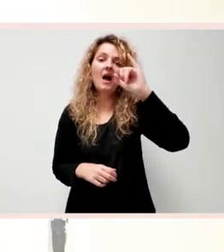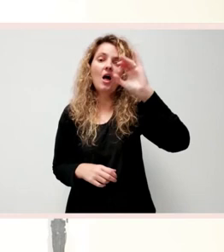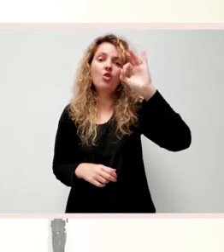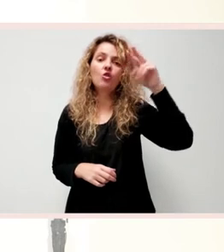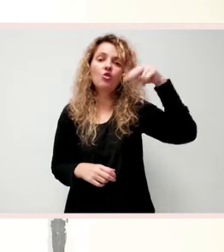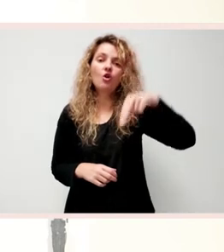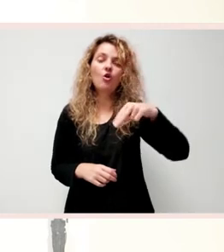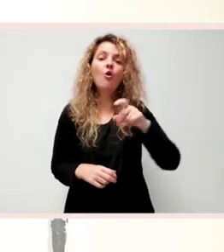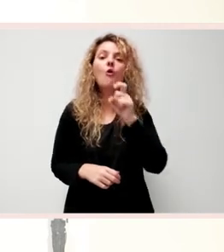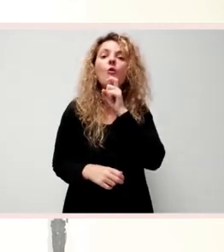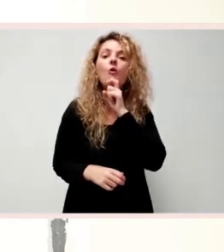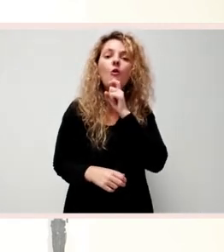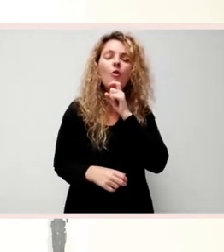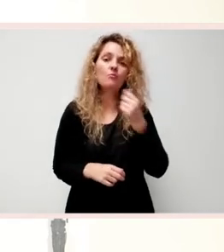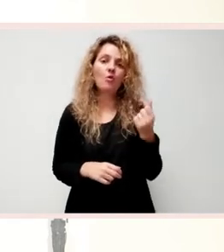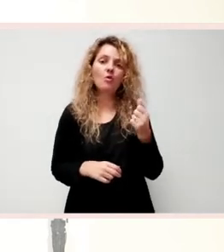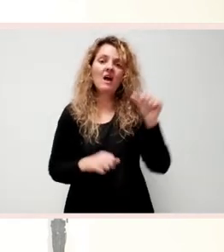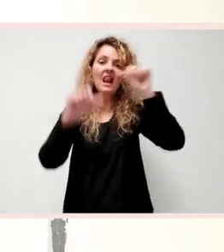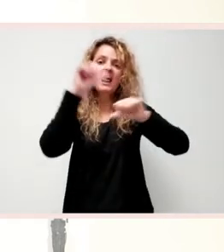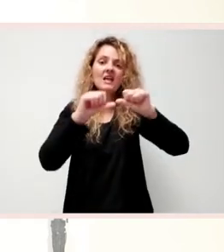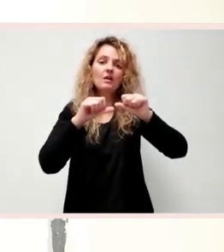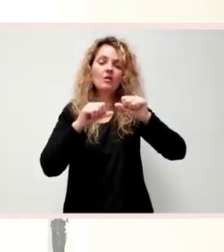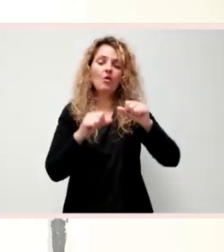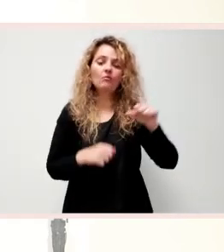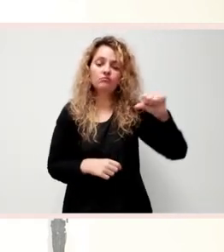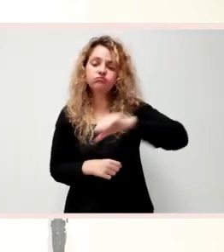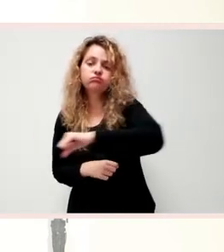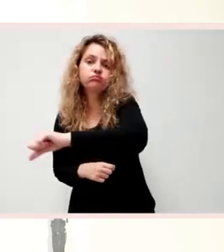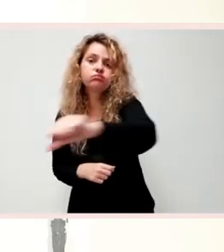de verter líquidos, ben se sabiño, auga ou o que fora.